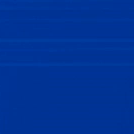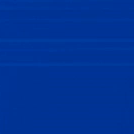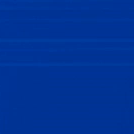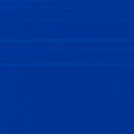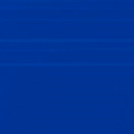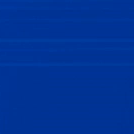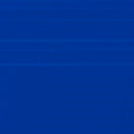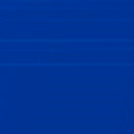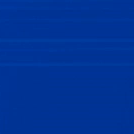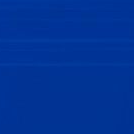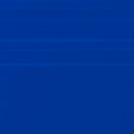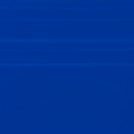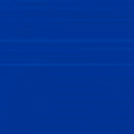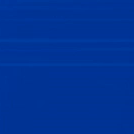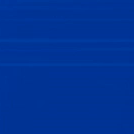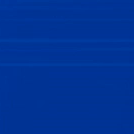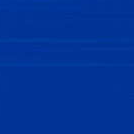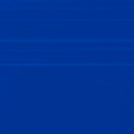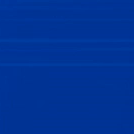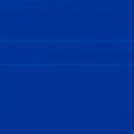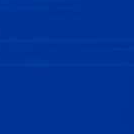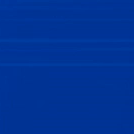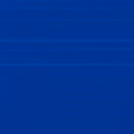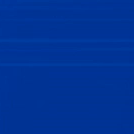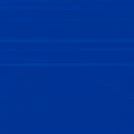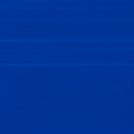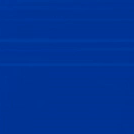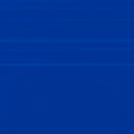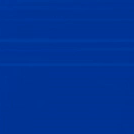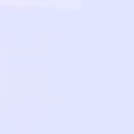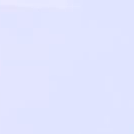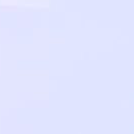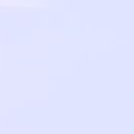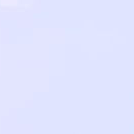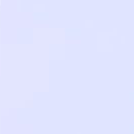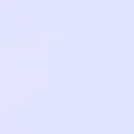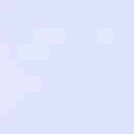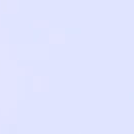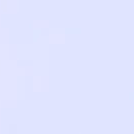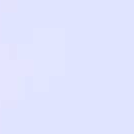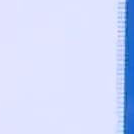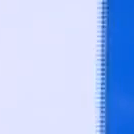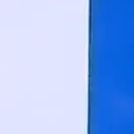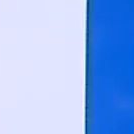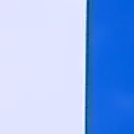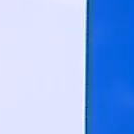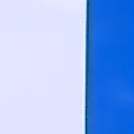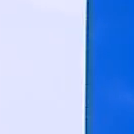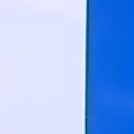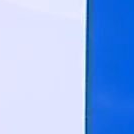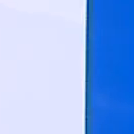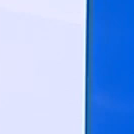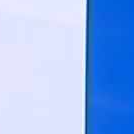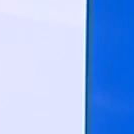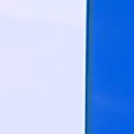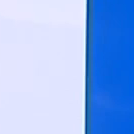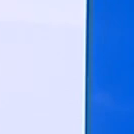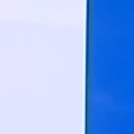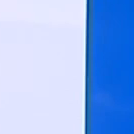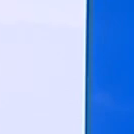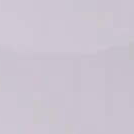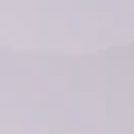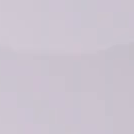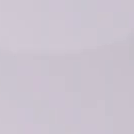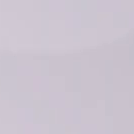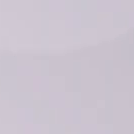O sea, para poder resolver el hecho de que la incorporación al partido Somos Perú por parte de la gente del Partido Morado